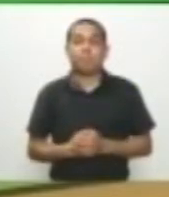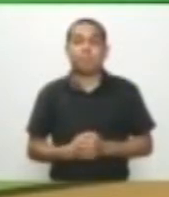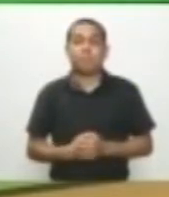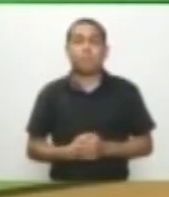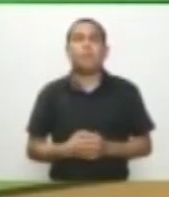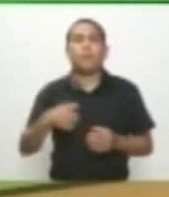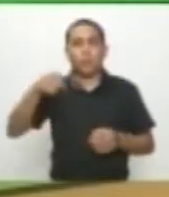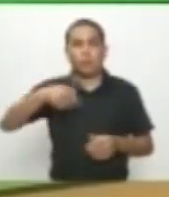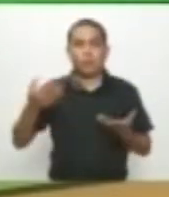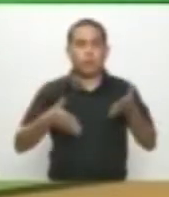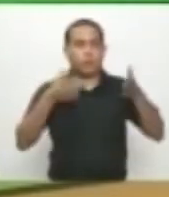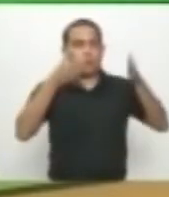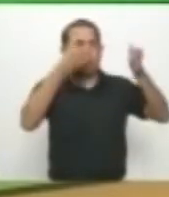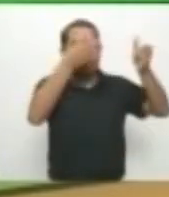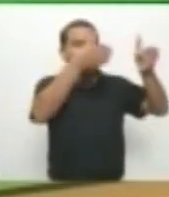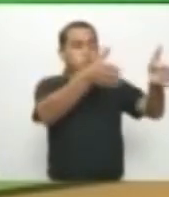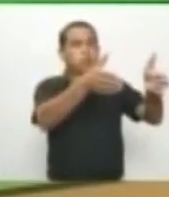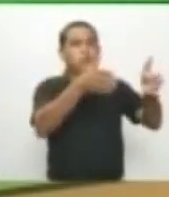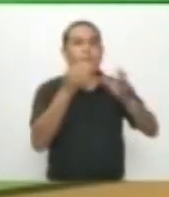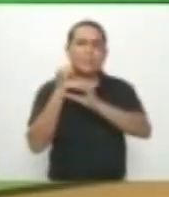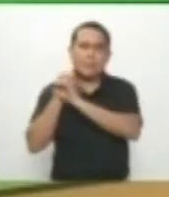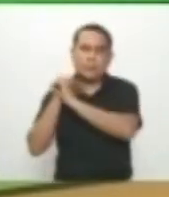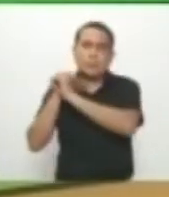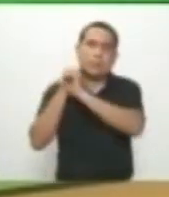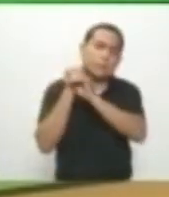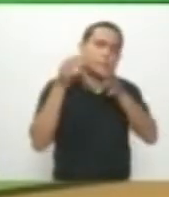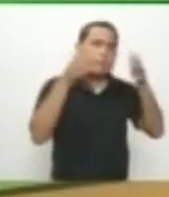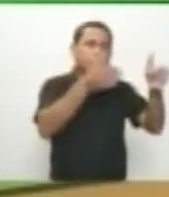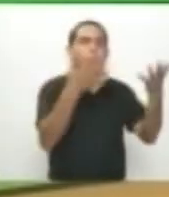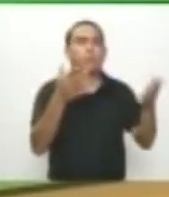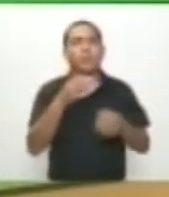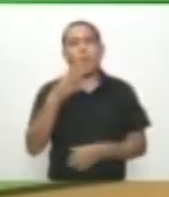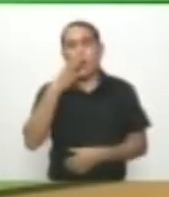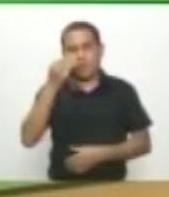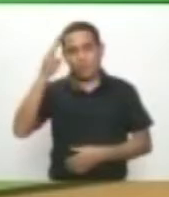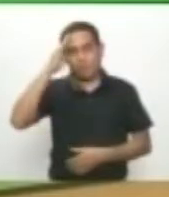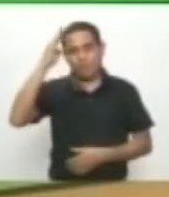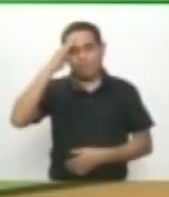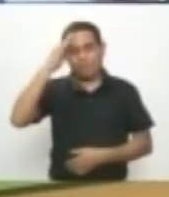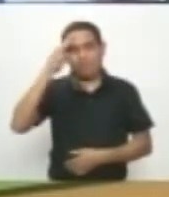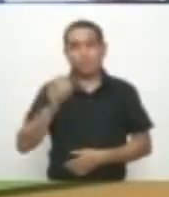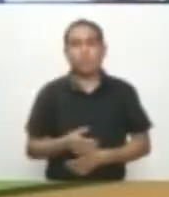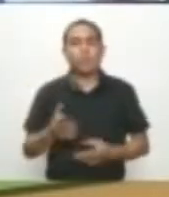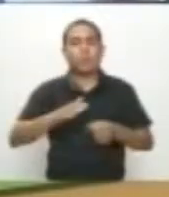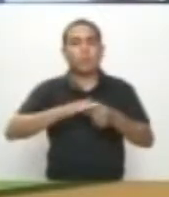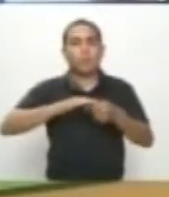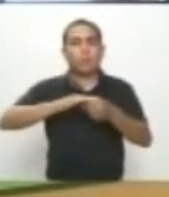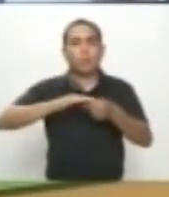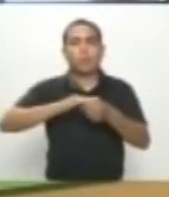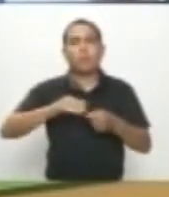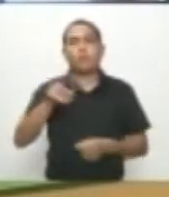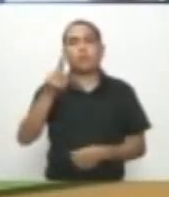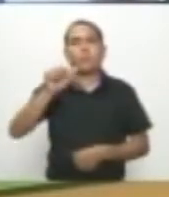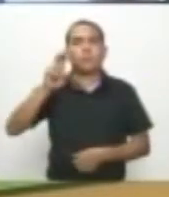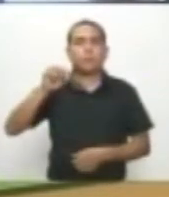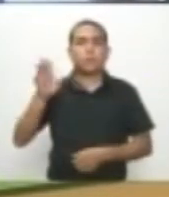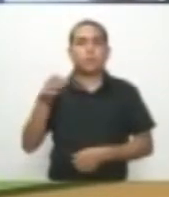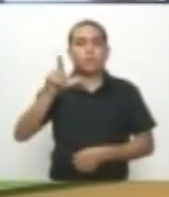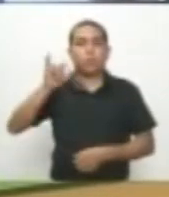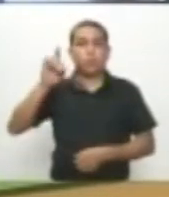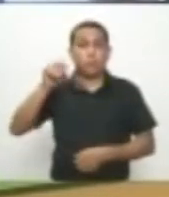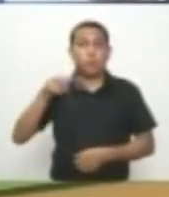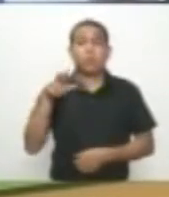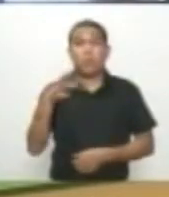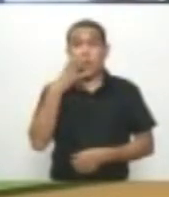honras fúnebres del auxiliar de policía asesinado el día anterior en el barrio San Luis. El alcalde de Barranquilla rechazó el hecho y pidió a la comunidad colaborar